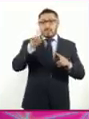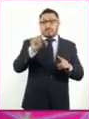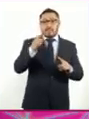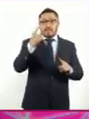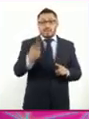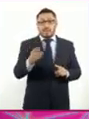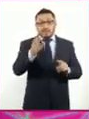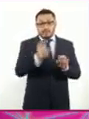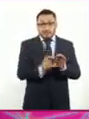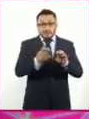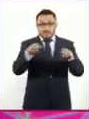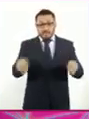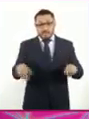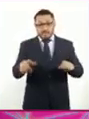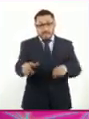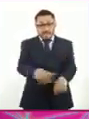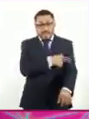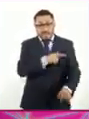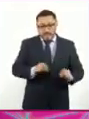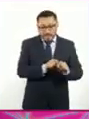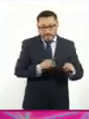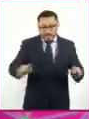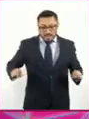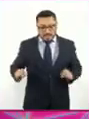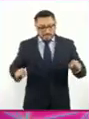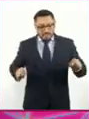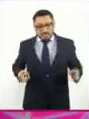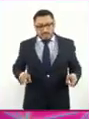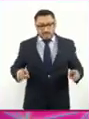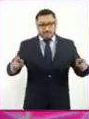21 centímetros de largo.